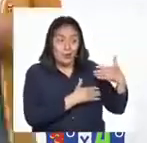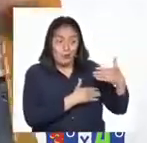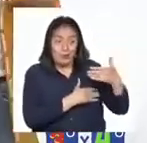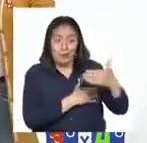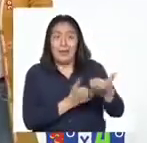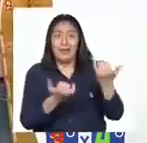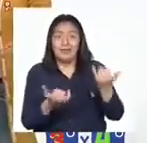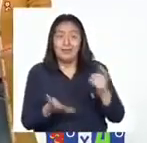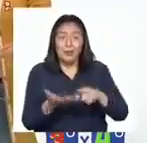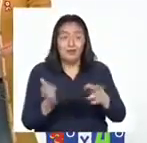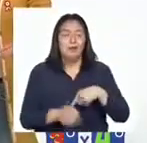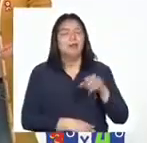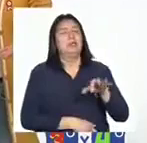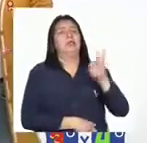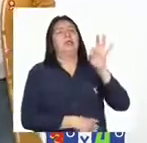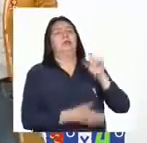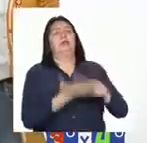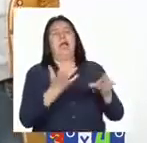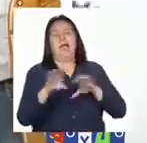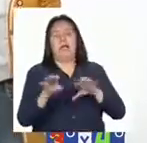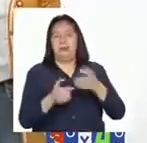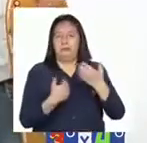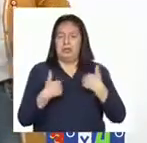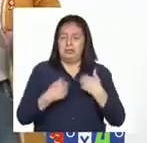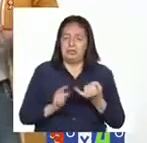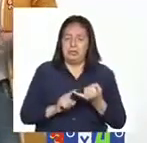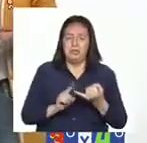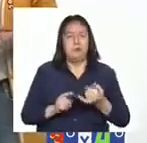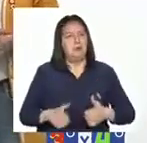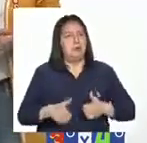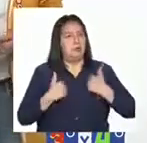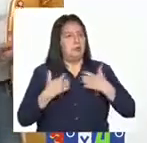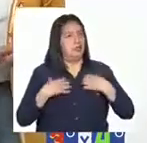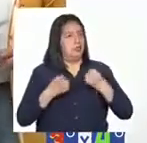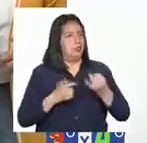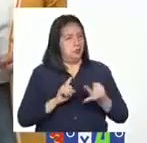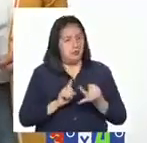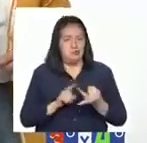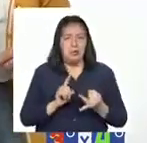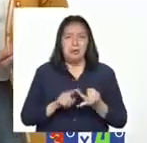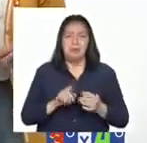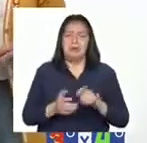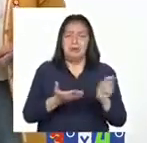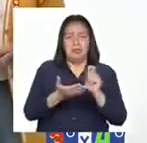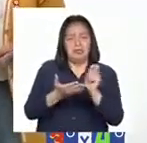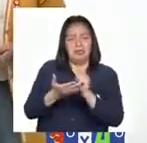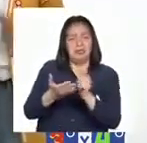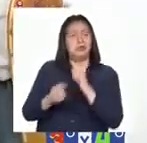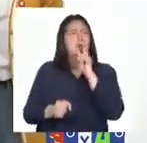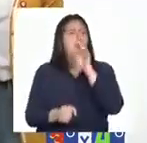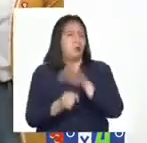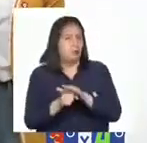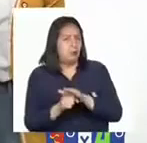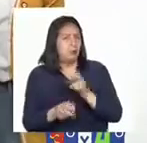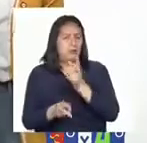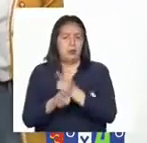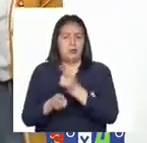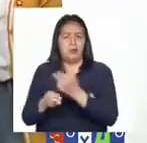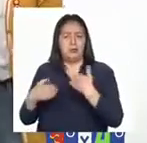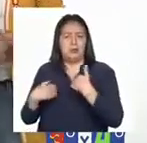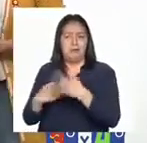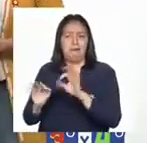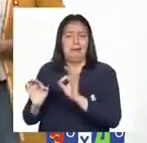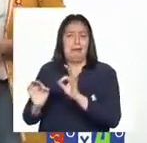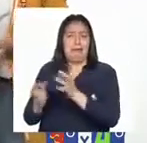hoy? Hemos identificado acciones para tener una vida más saludable. Hemos escrito nuestros compromisos para cuidar animales